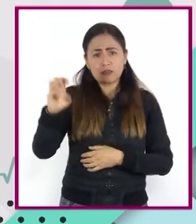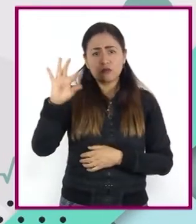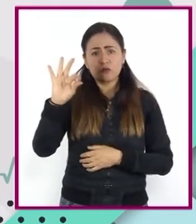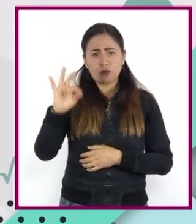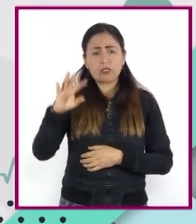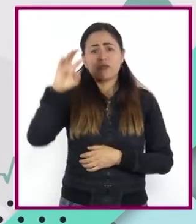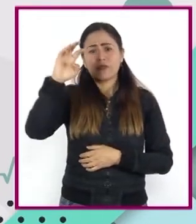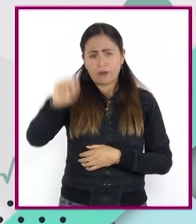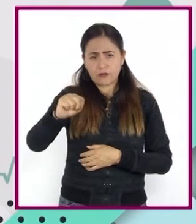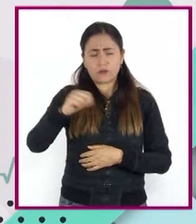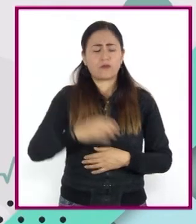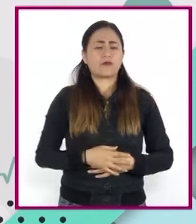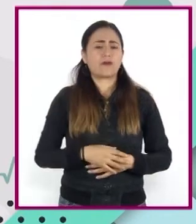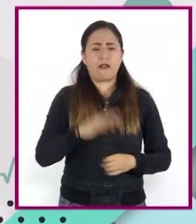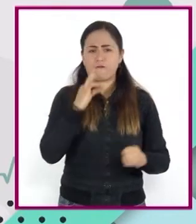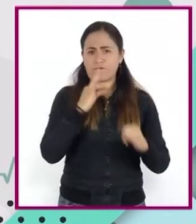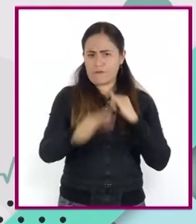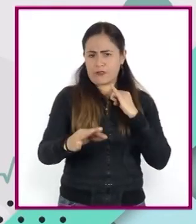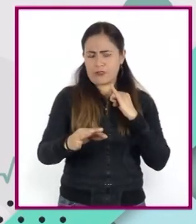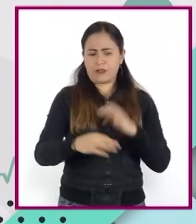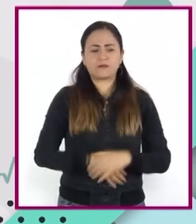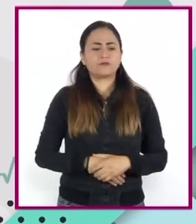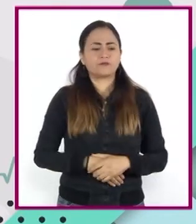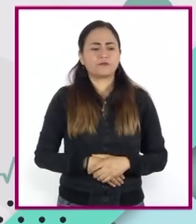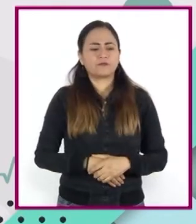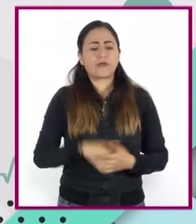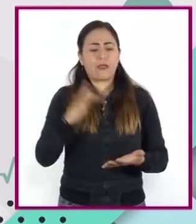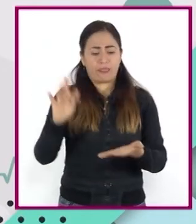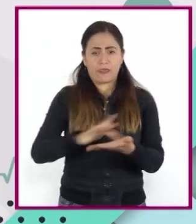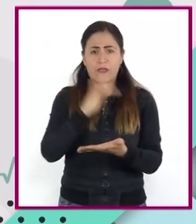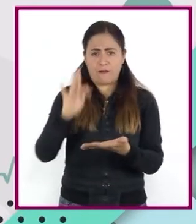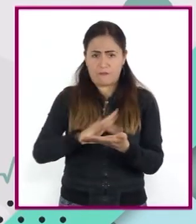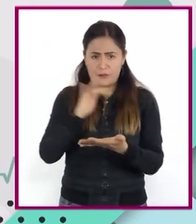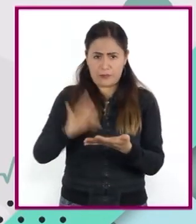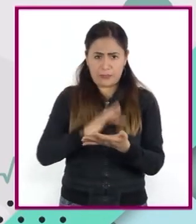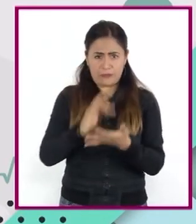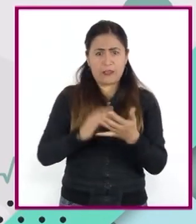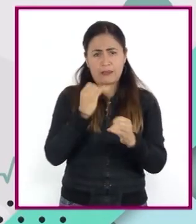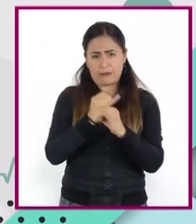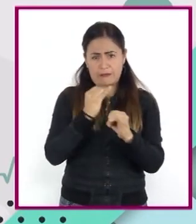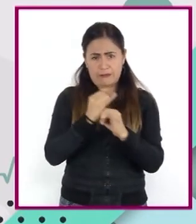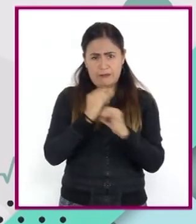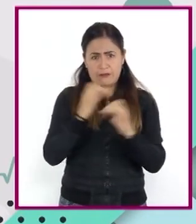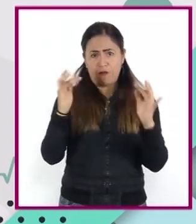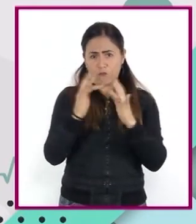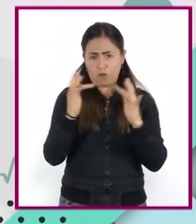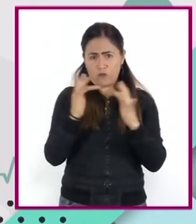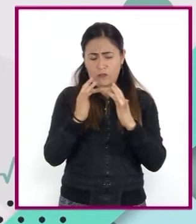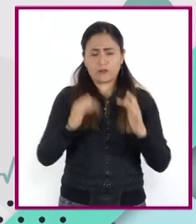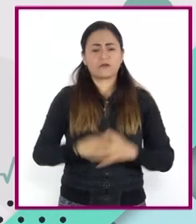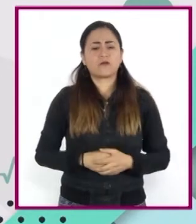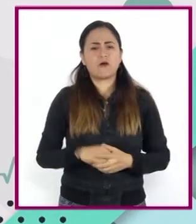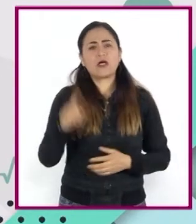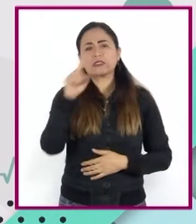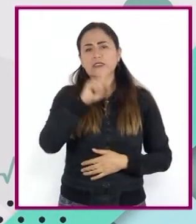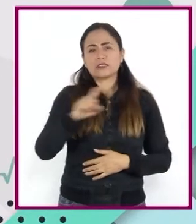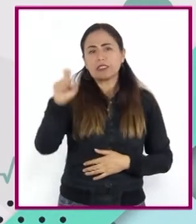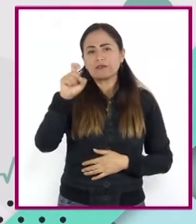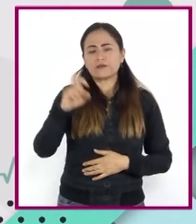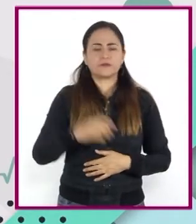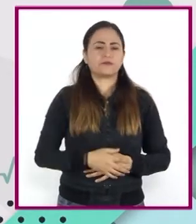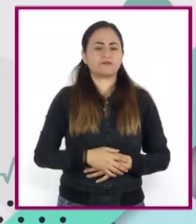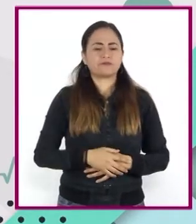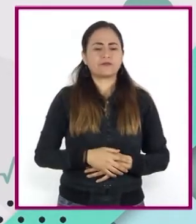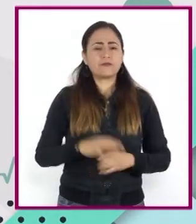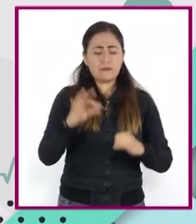349. Y por último, en el caso de la tableta con acceso a internet, la frecuencia absoluta fue de 100. En